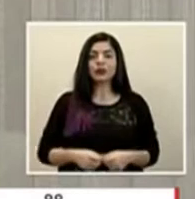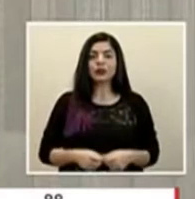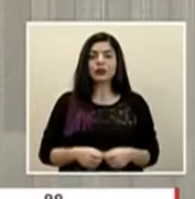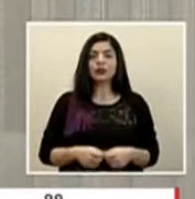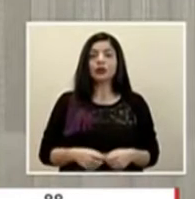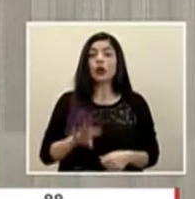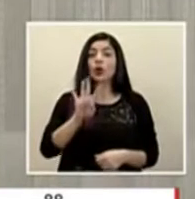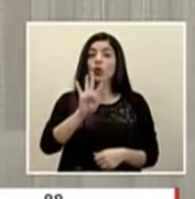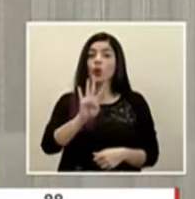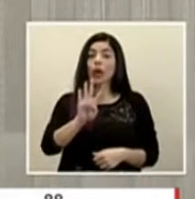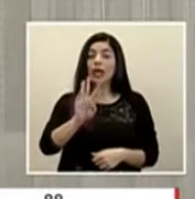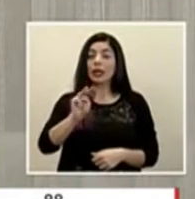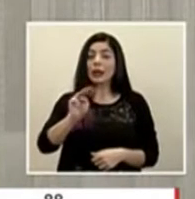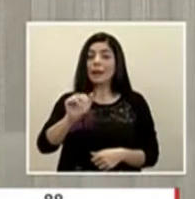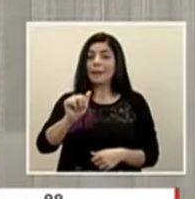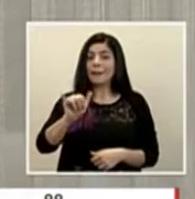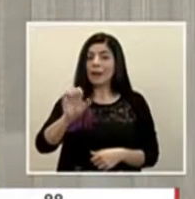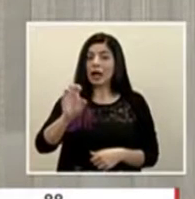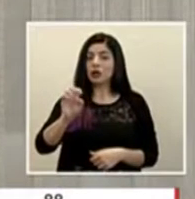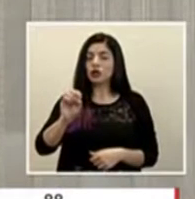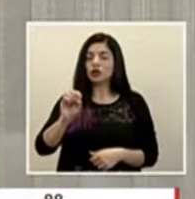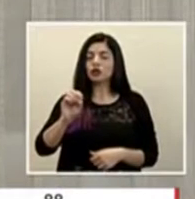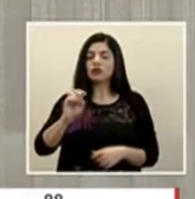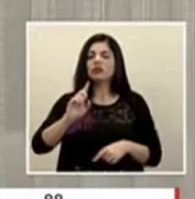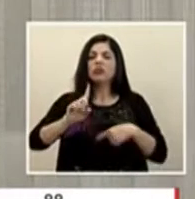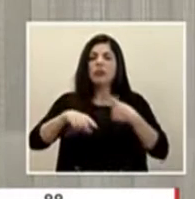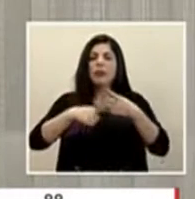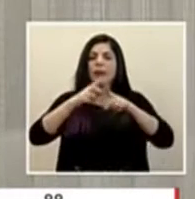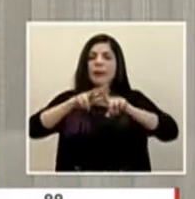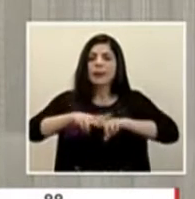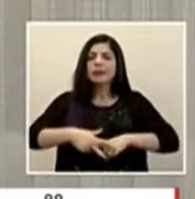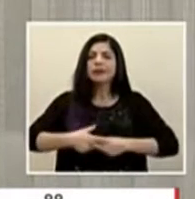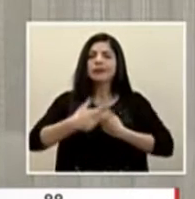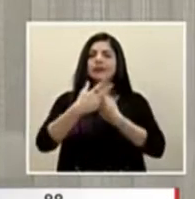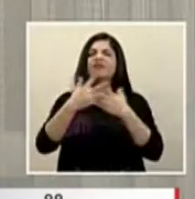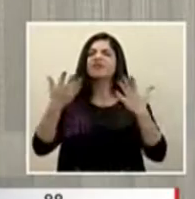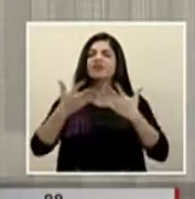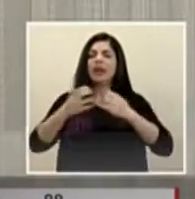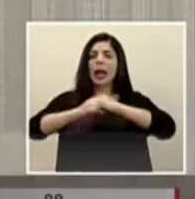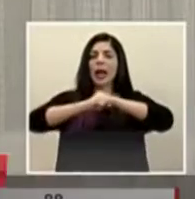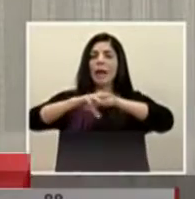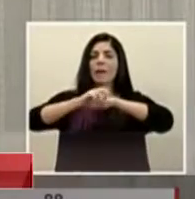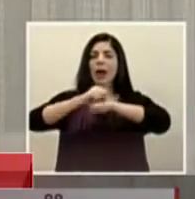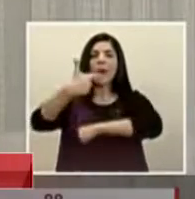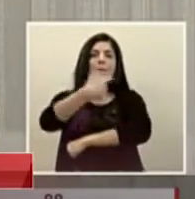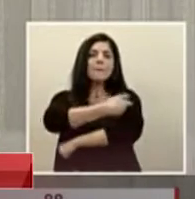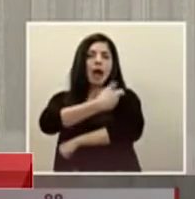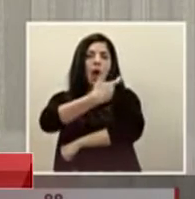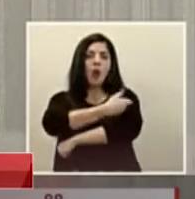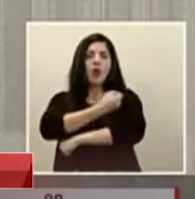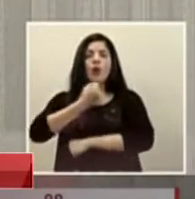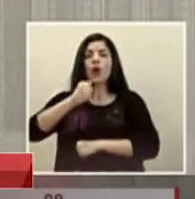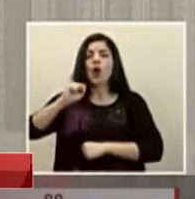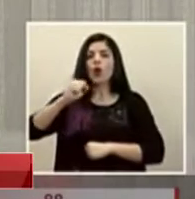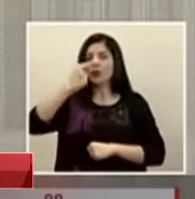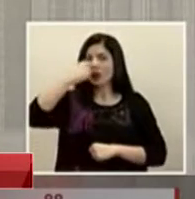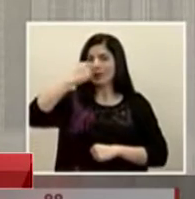el 4 de mayo vamos a iniciar la campaña de vacunación contra la